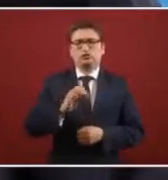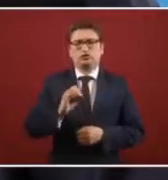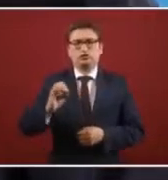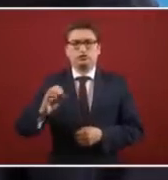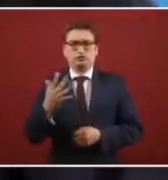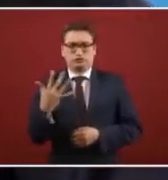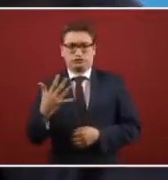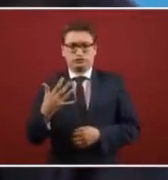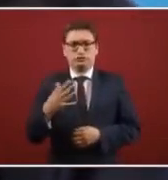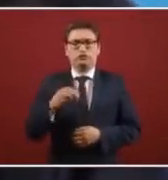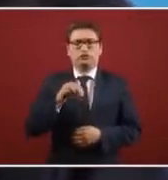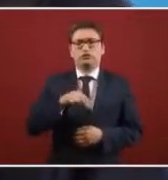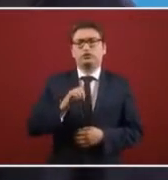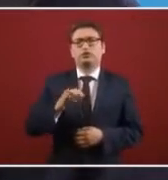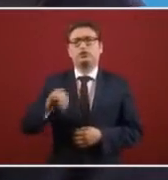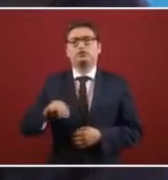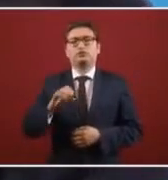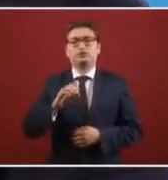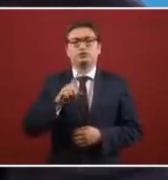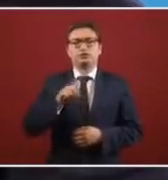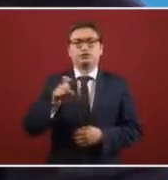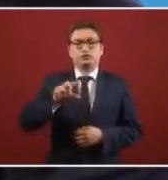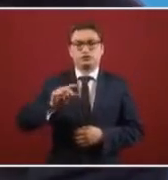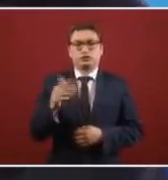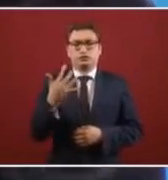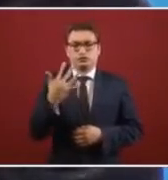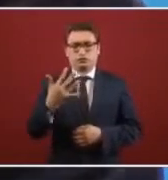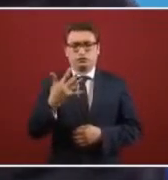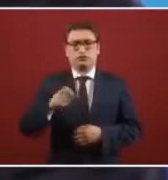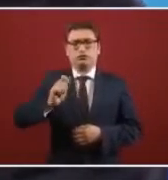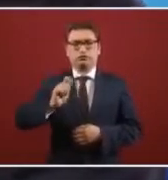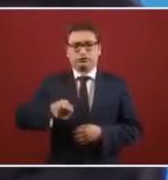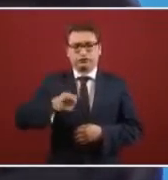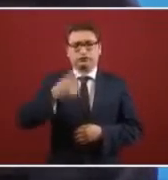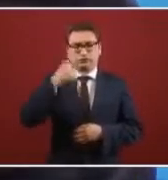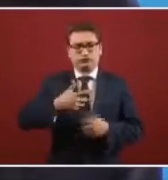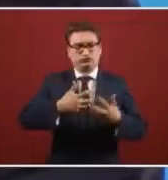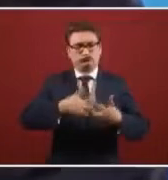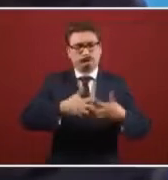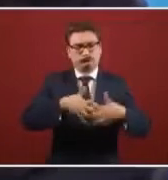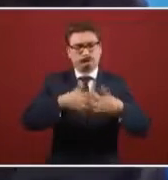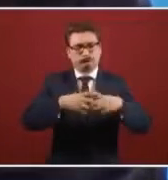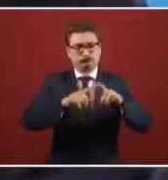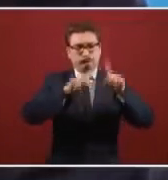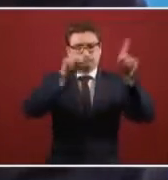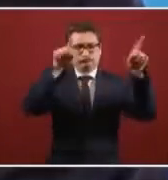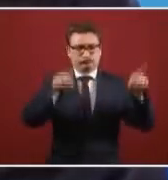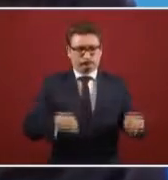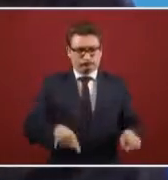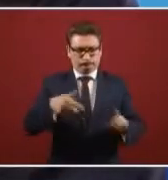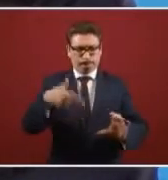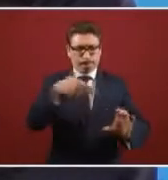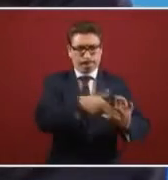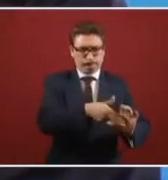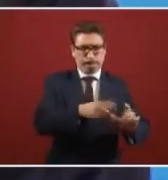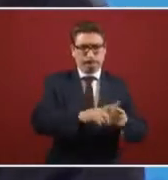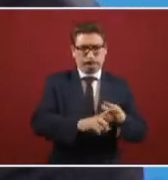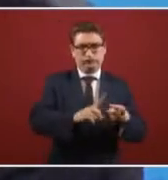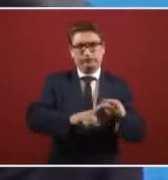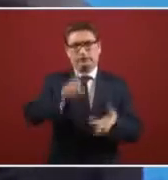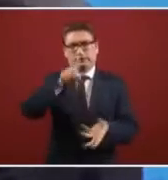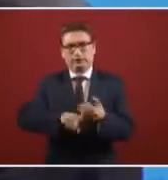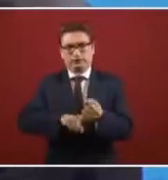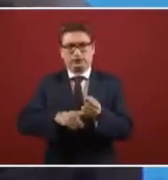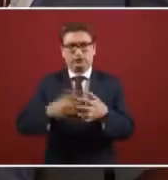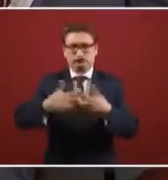NOM 185, la que ve el hardware, la estructura física de las bombas y la que ve el sistema de